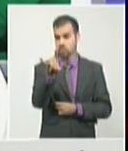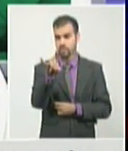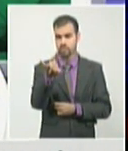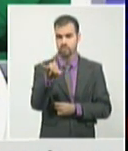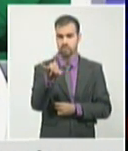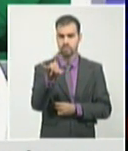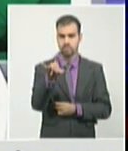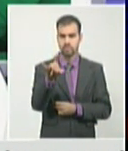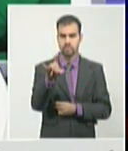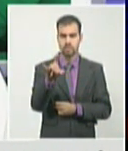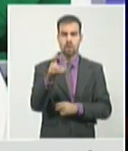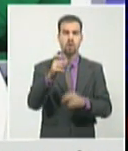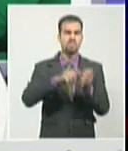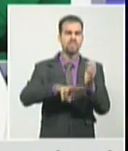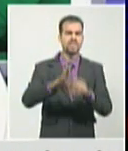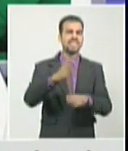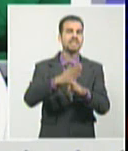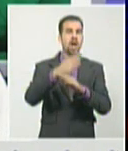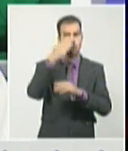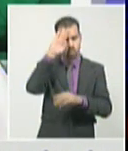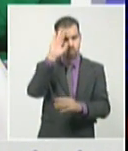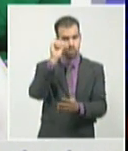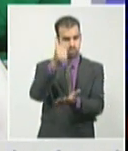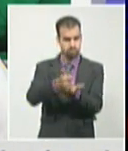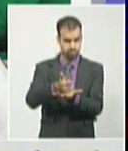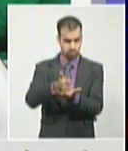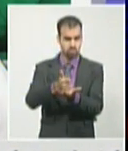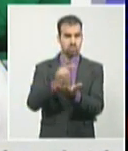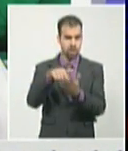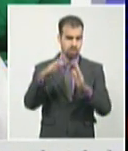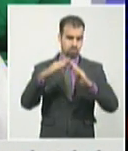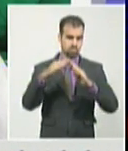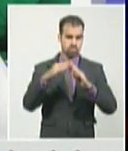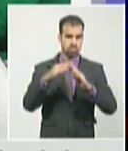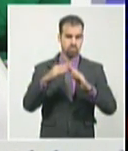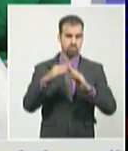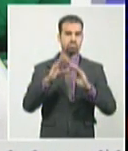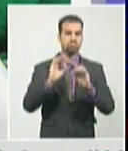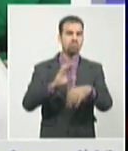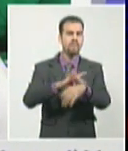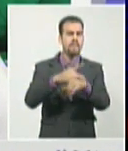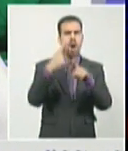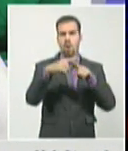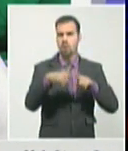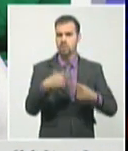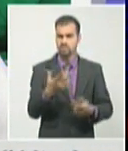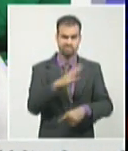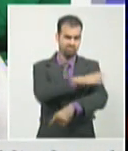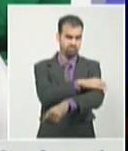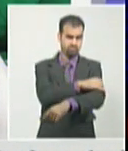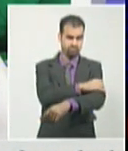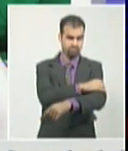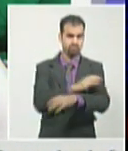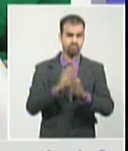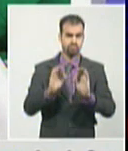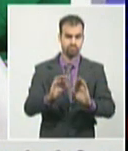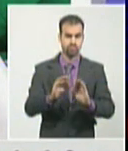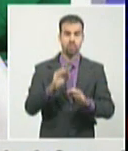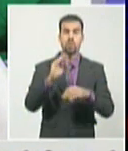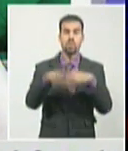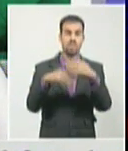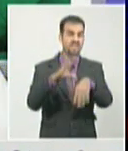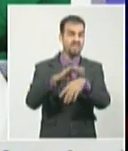que tenía como antecedente es patológico puede hipertensión arterial diabetes mellitus